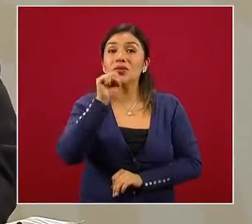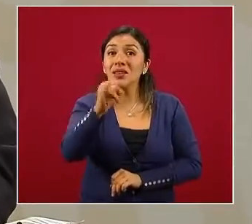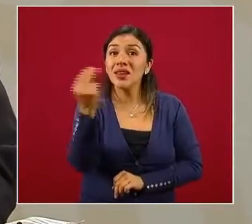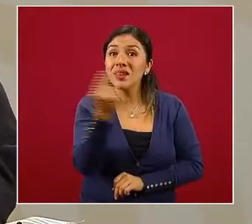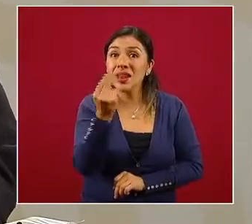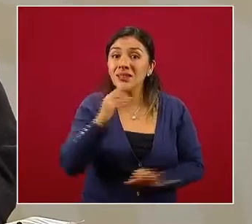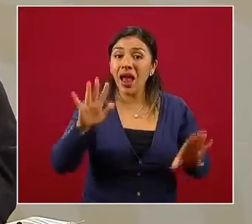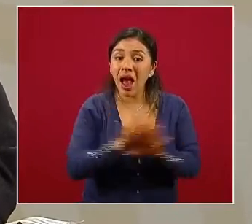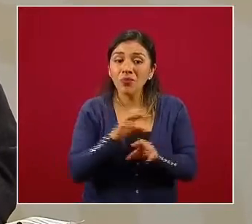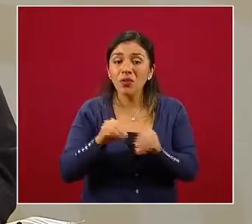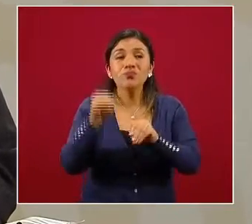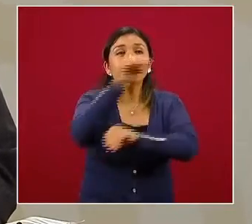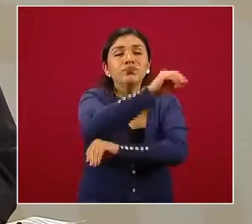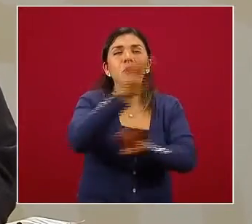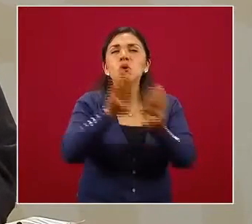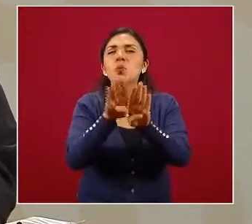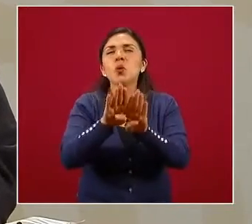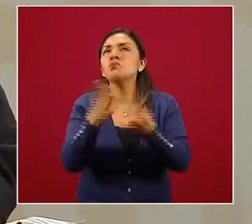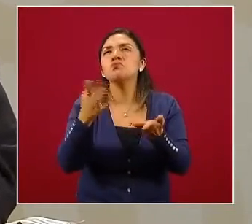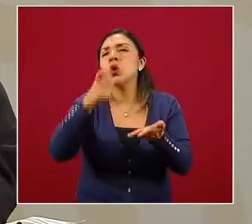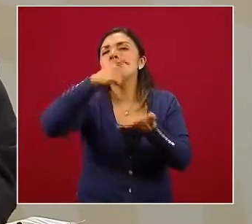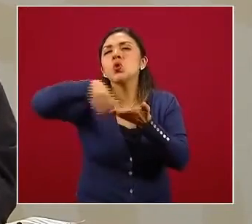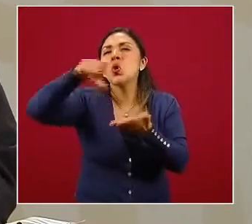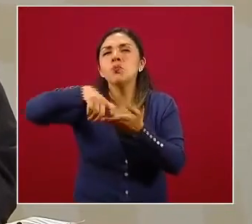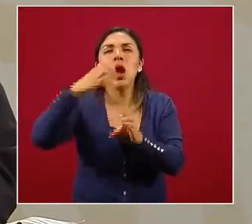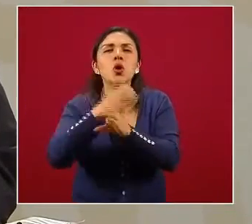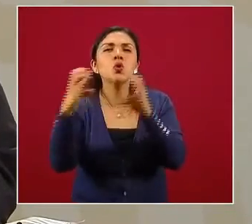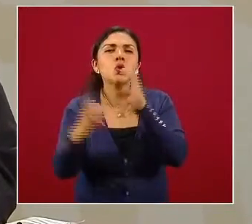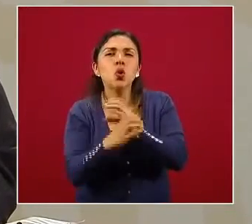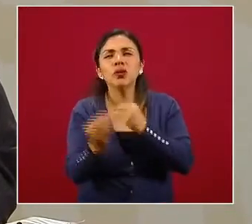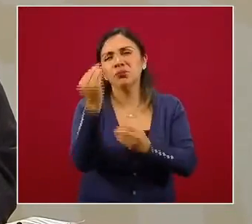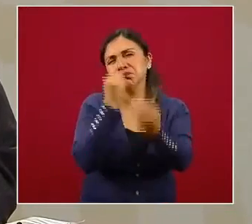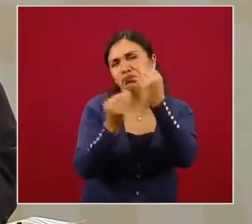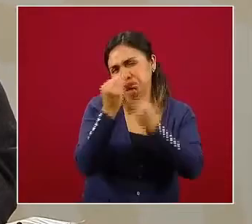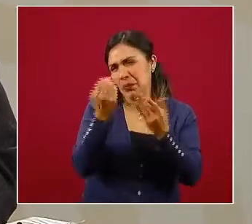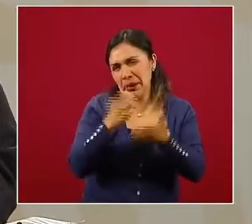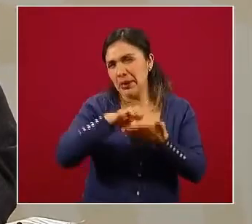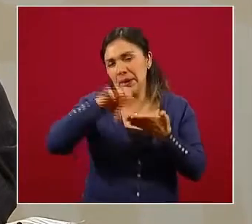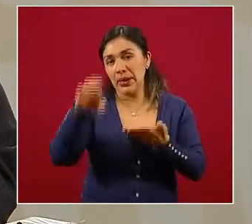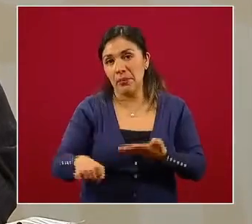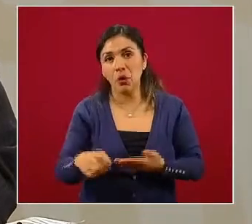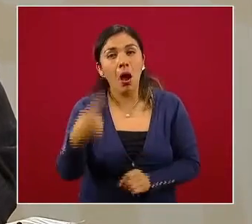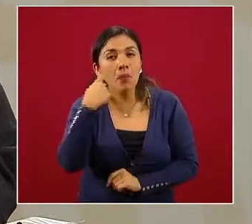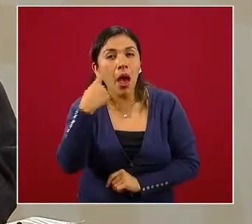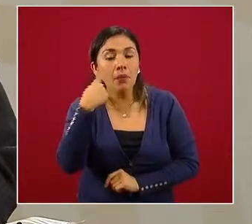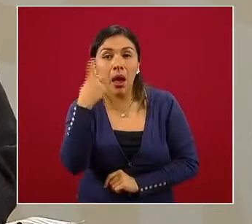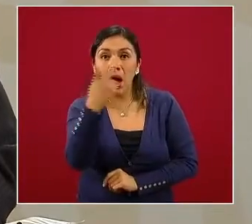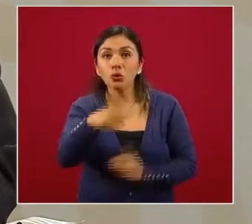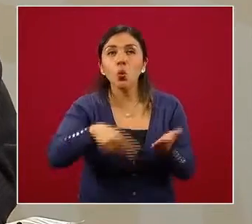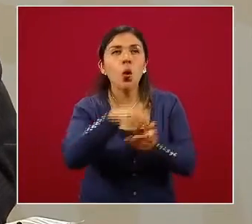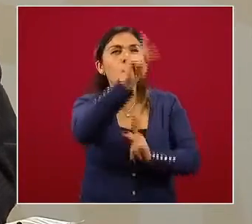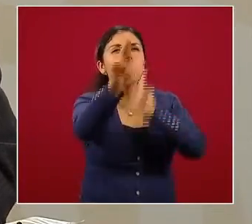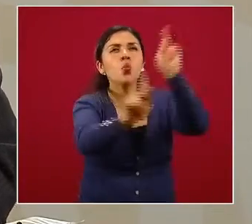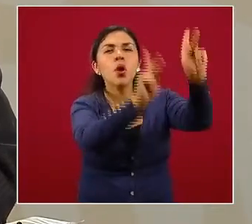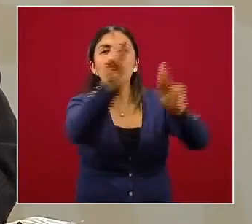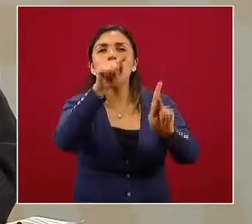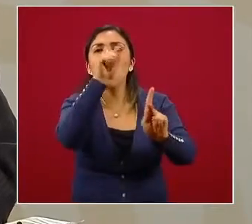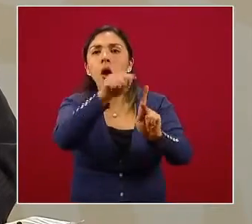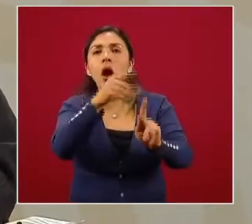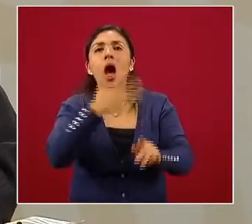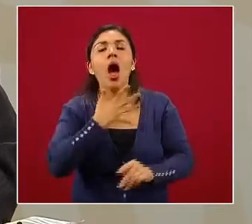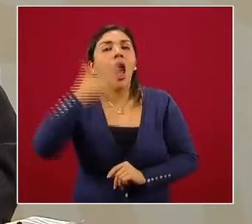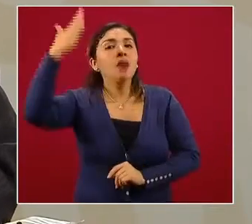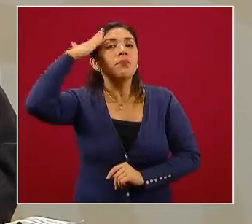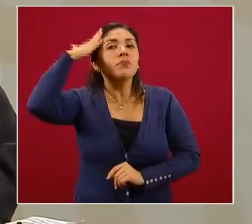esta migración, por ejemplo, el abastecimiento de productos alimentarios. Es común que en estas zonas rurales haya una